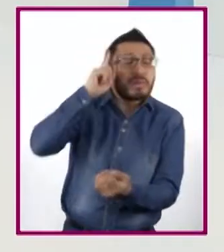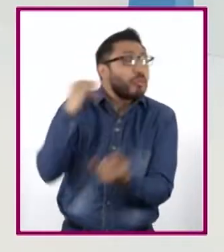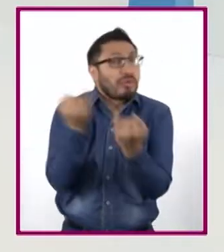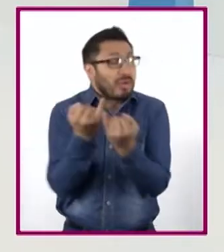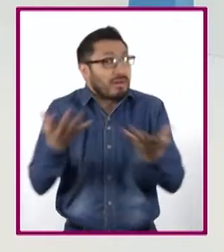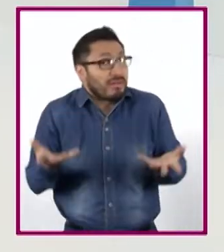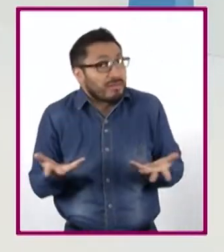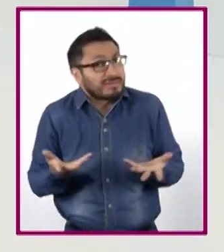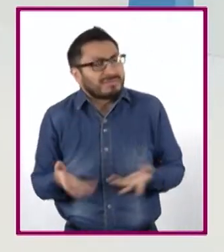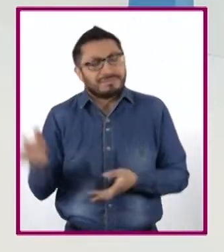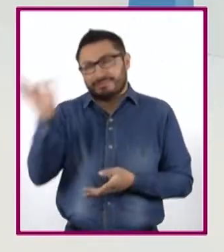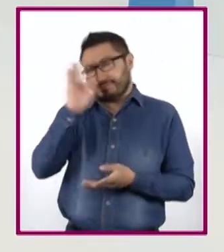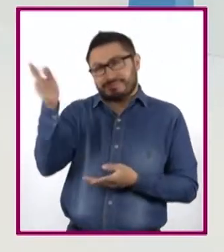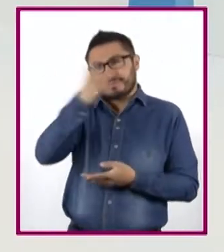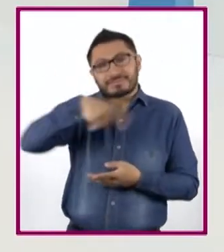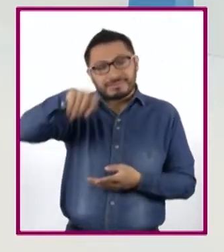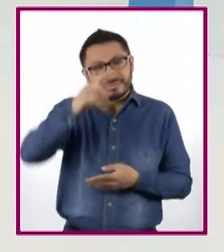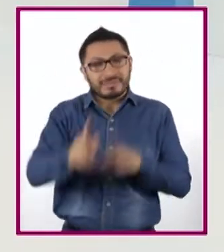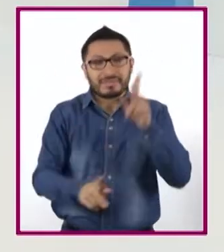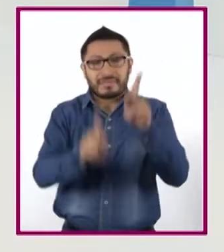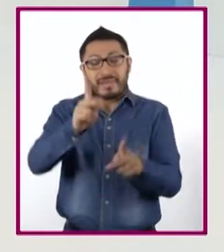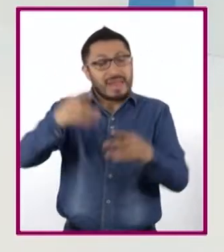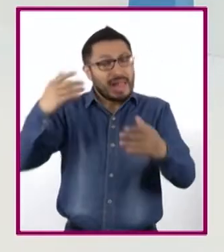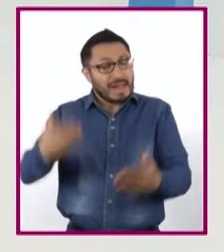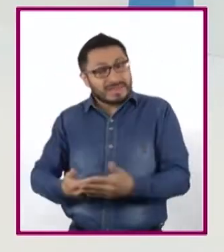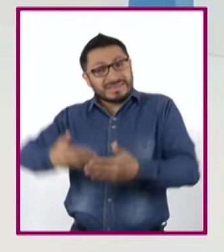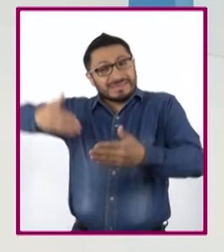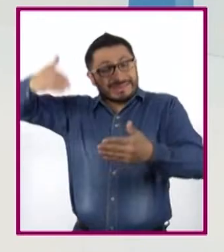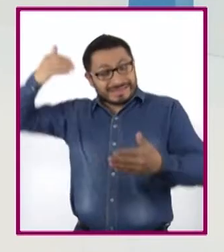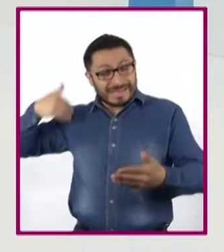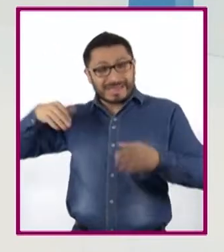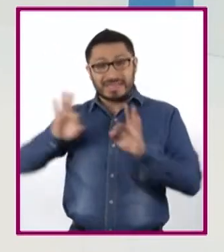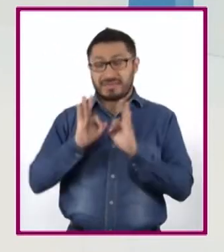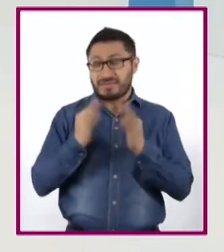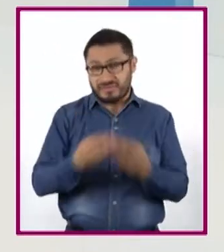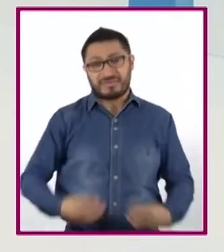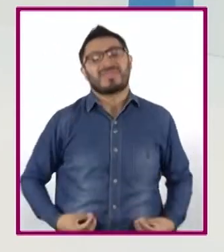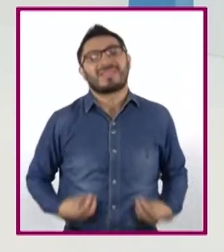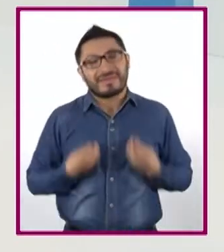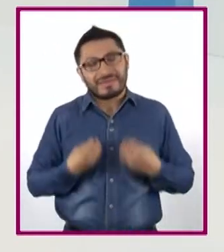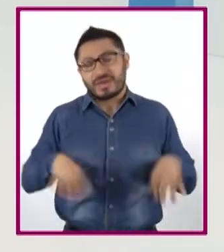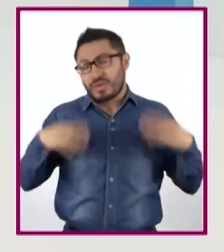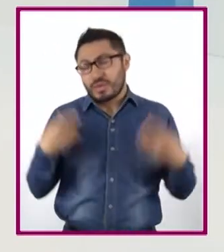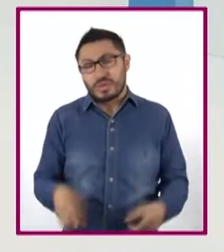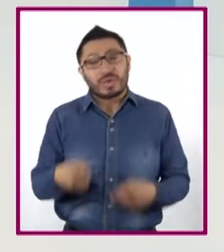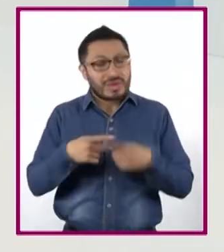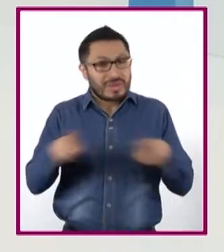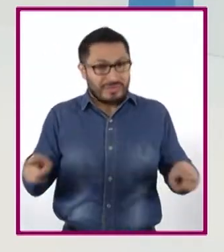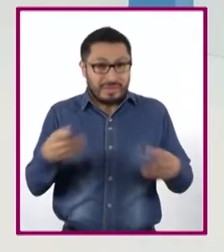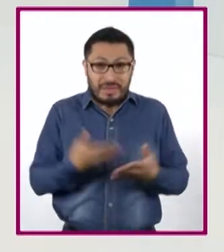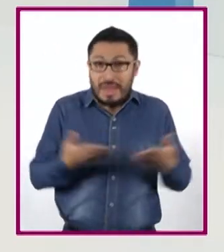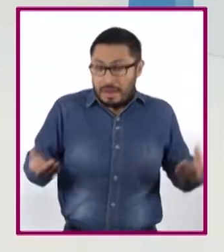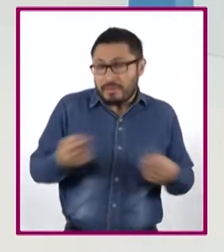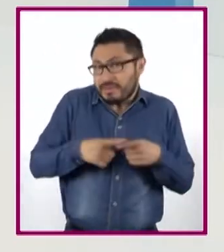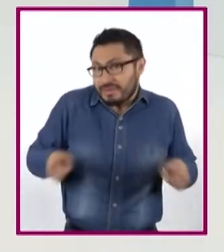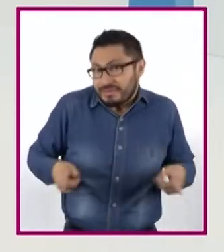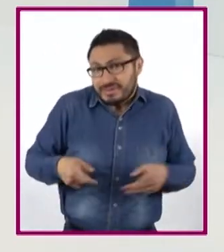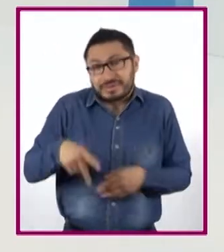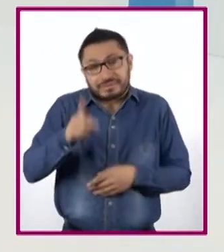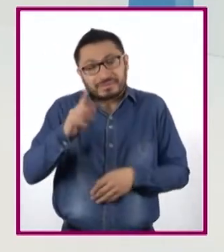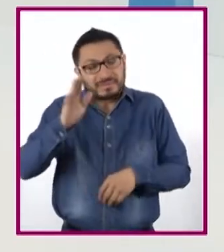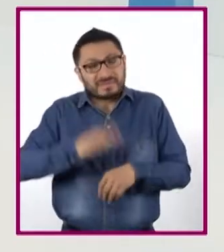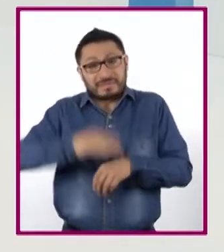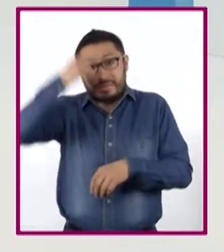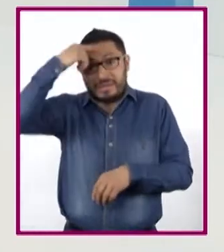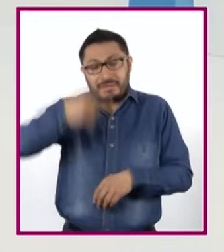les han platicado que en tiempos pasados la forma de vida era diferente a la de la actualidad, pero especialmente lo era para quienes transitaban